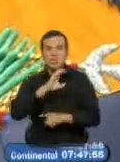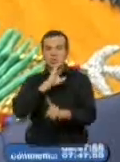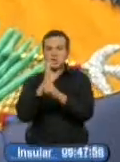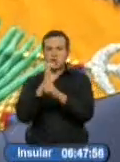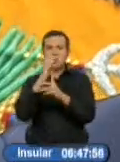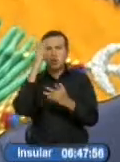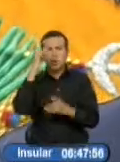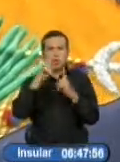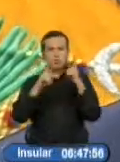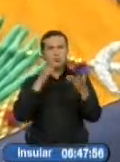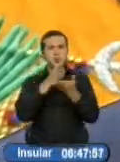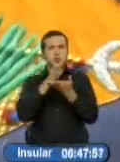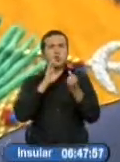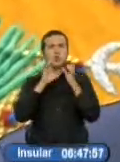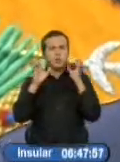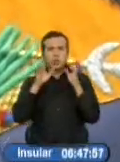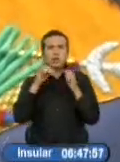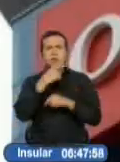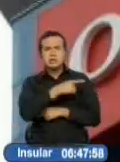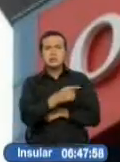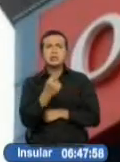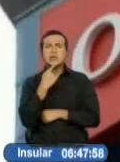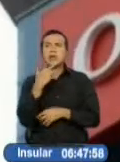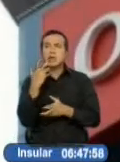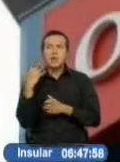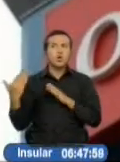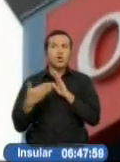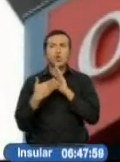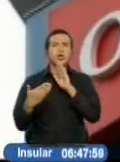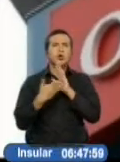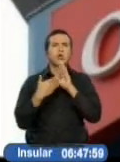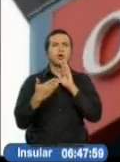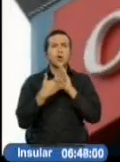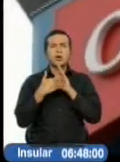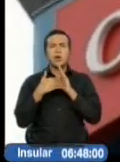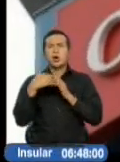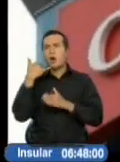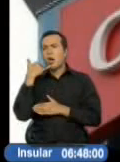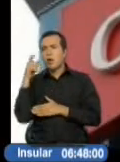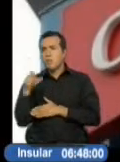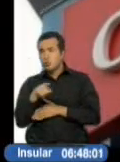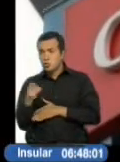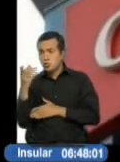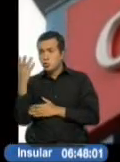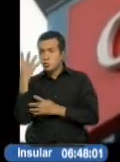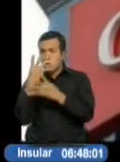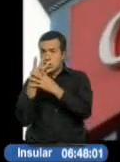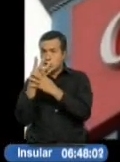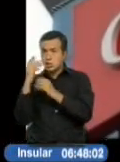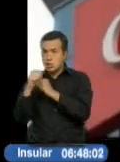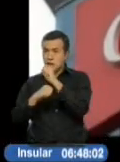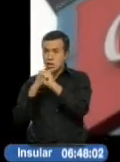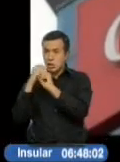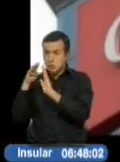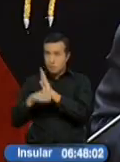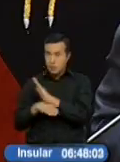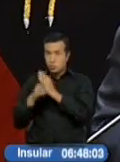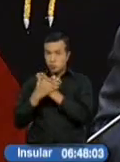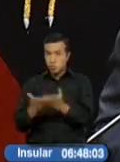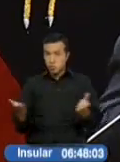actores políticos y medios de comunicación que, según explicó, quieren afectar su imagen con testimonios de delatores que buscan disminuir su pena con acciones como